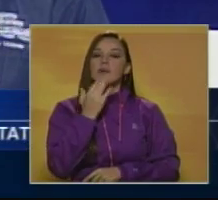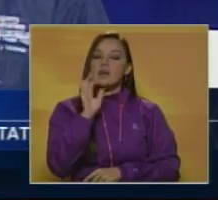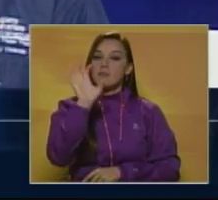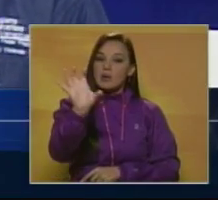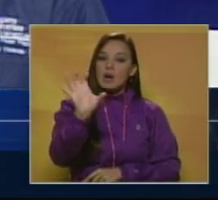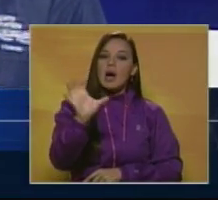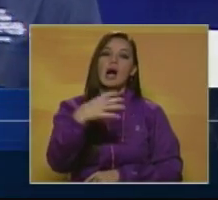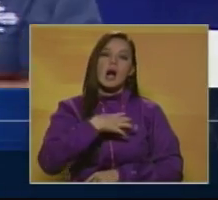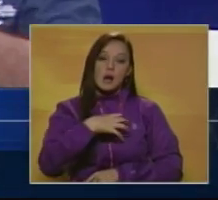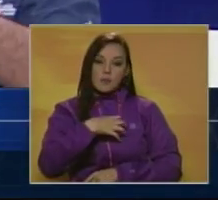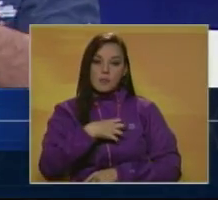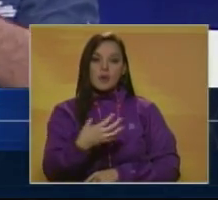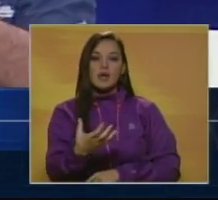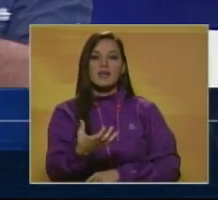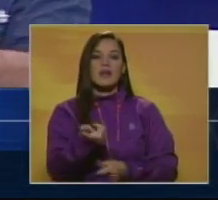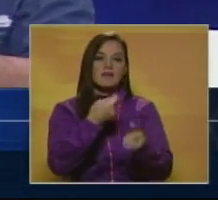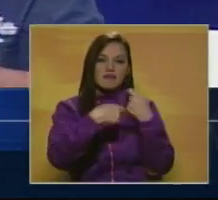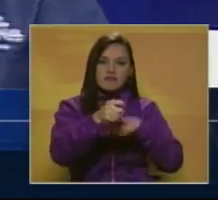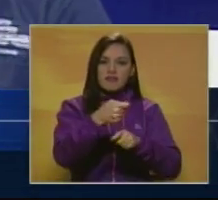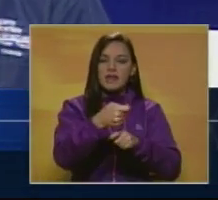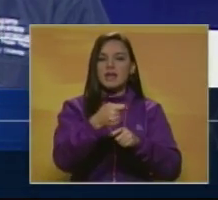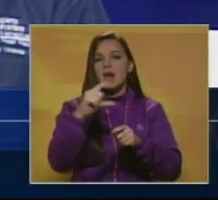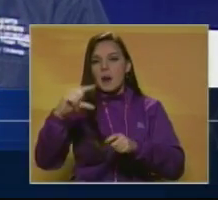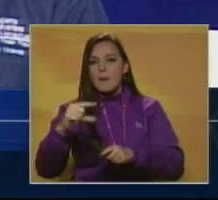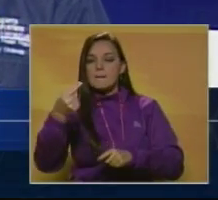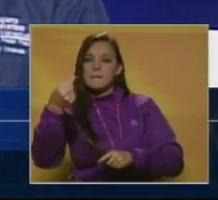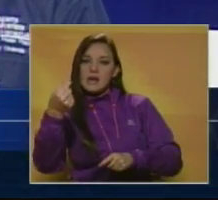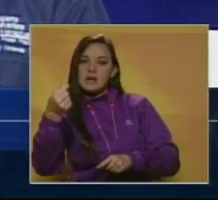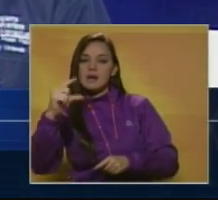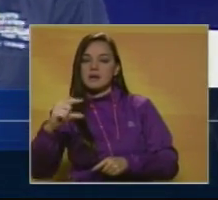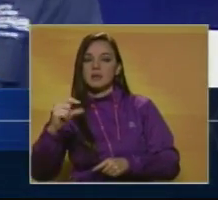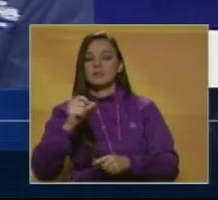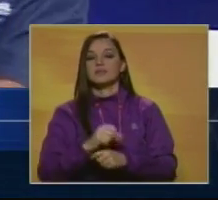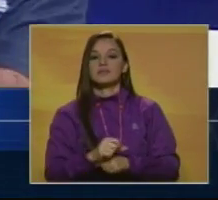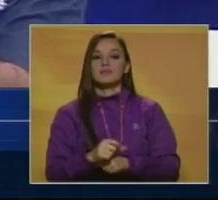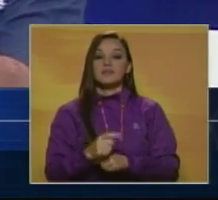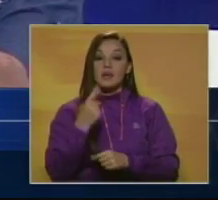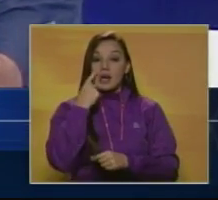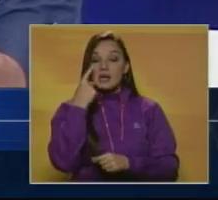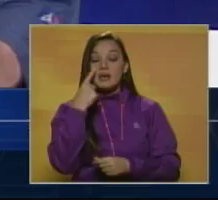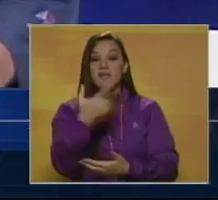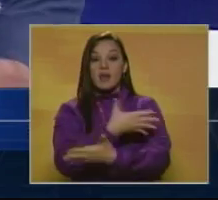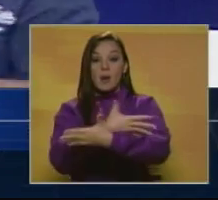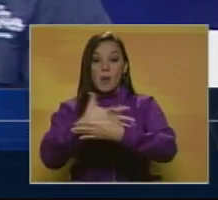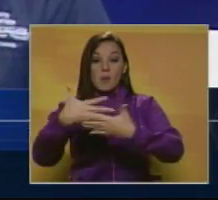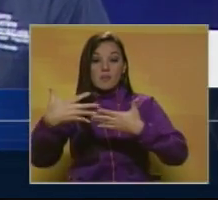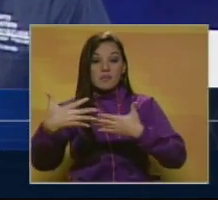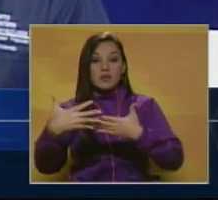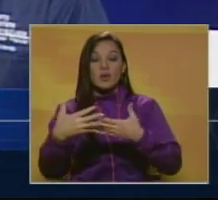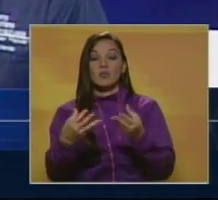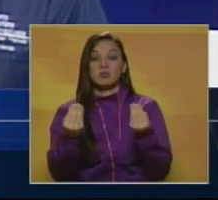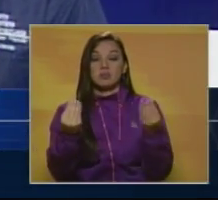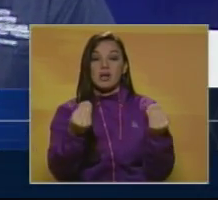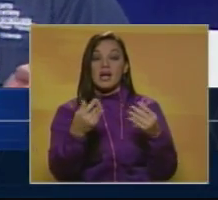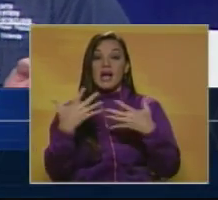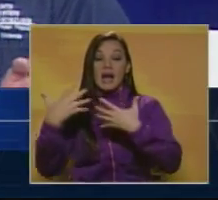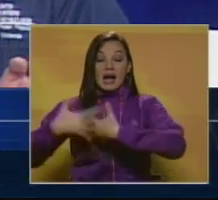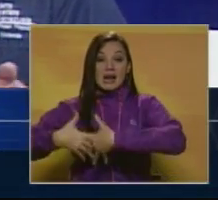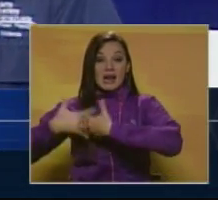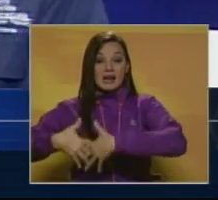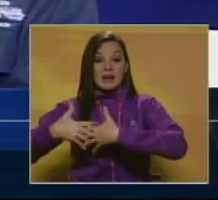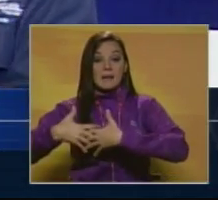Hay que ver 1 millón de viviendas en el mercado inmobiliario. Se le debe estar haciendo agua a la boca a más de una inmobiliaria privada.